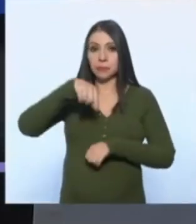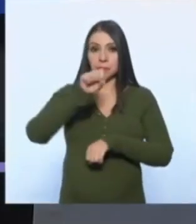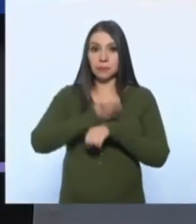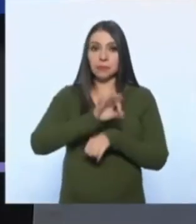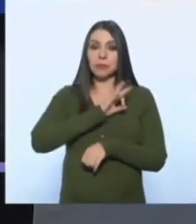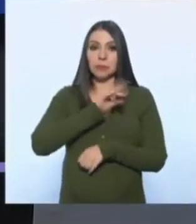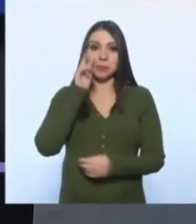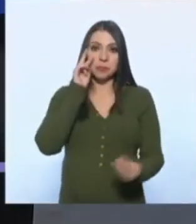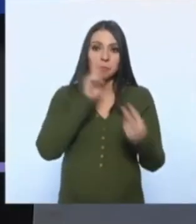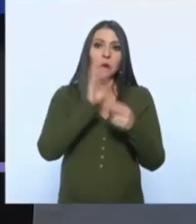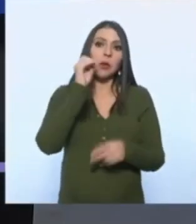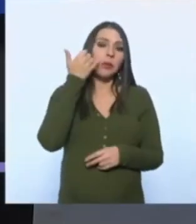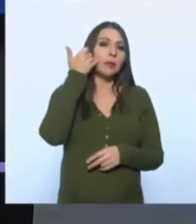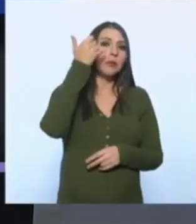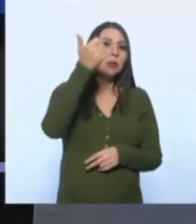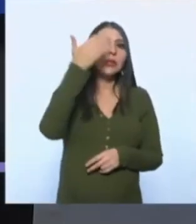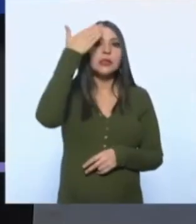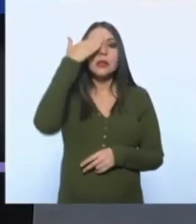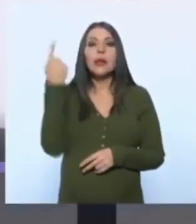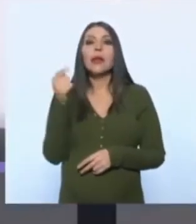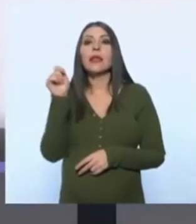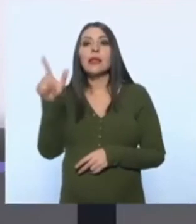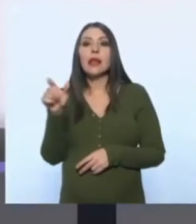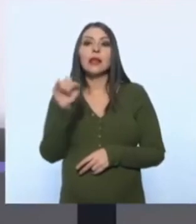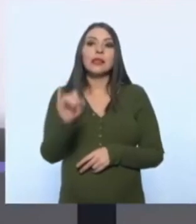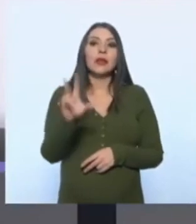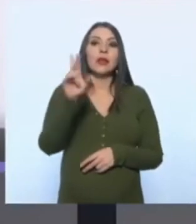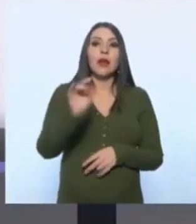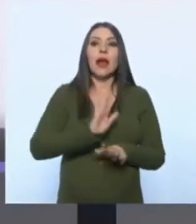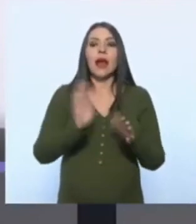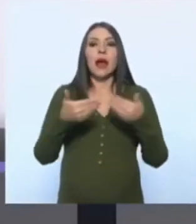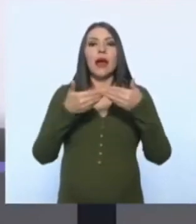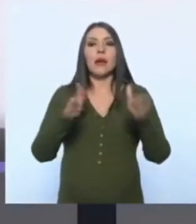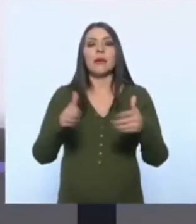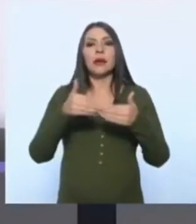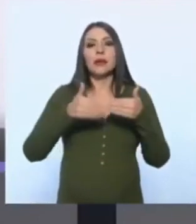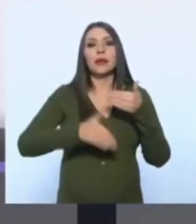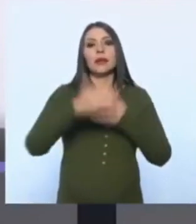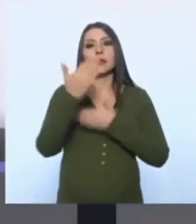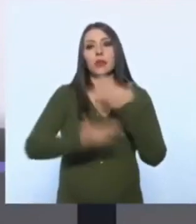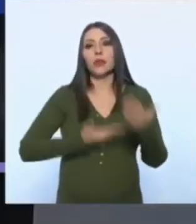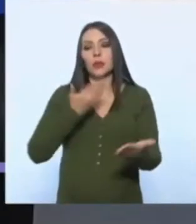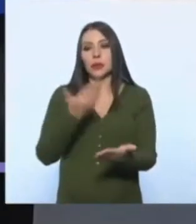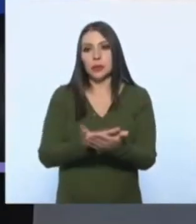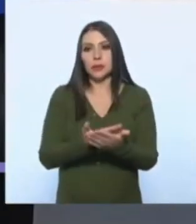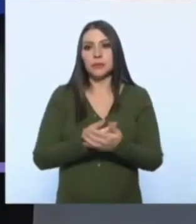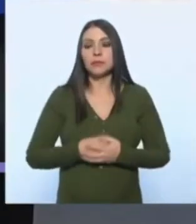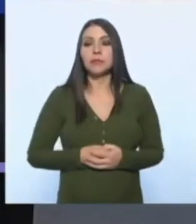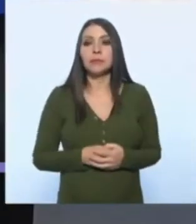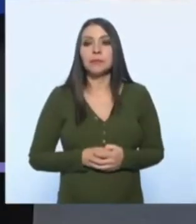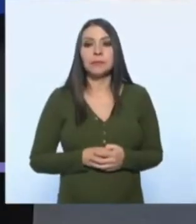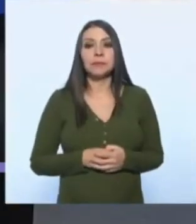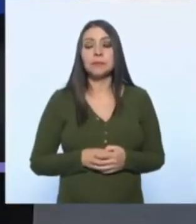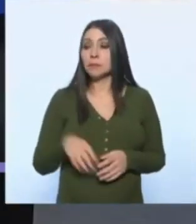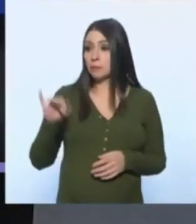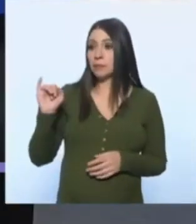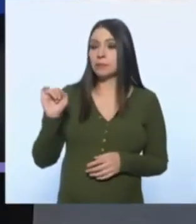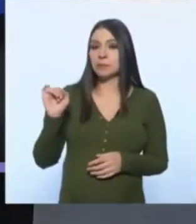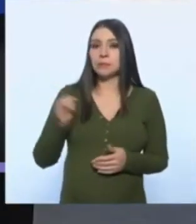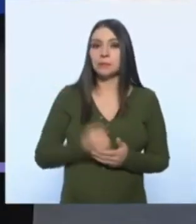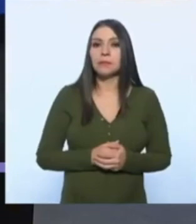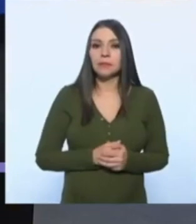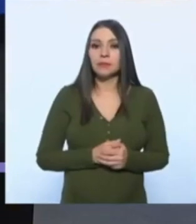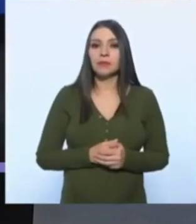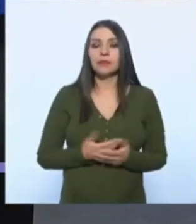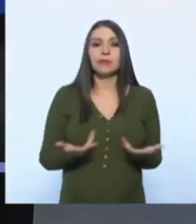llamada telefónica para ver cómo va, si se descongeló o no se descongelaron o no estas iniciativas. Sí, claro que sí. Bueno, pues